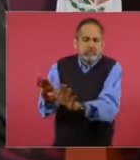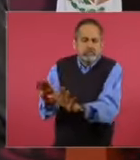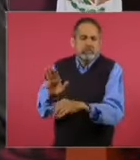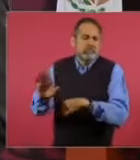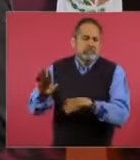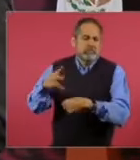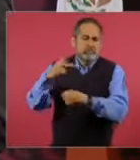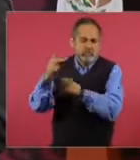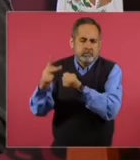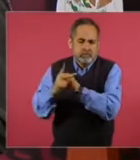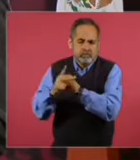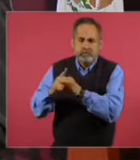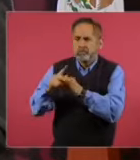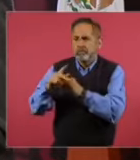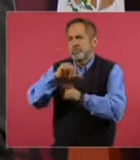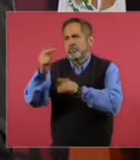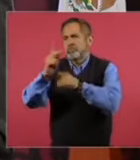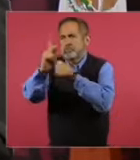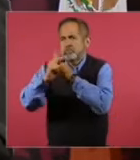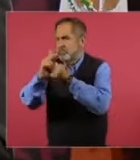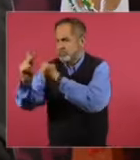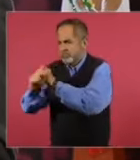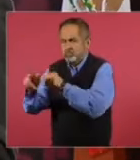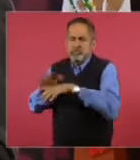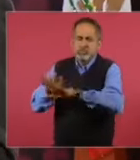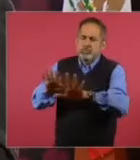resolverlos a otros pueblos.